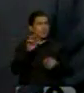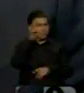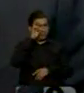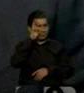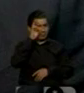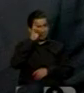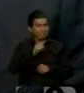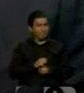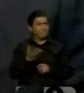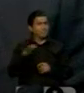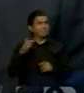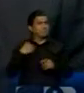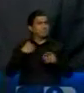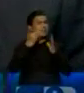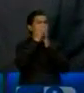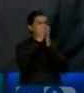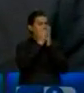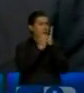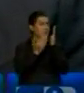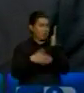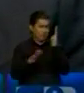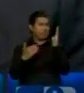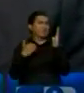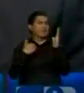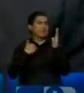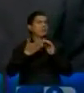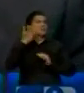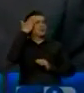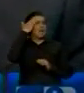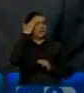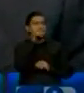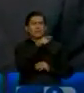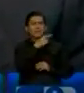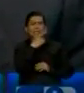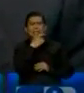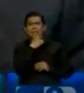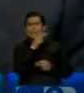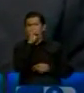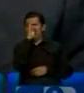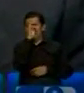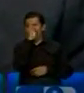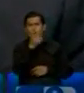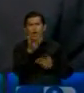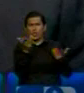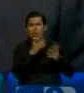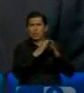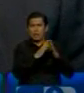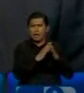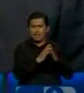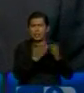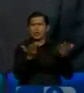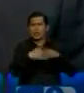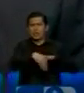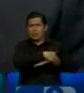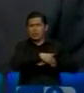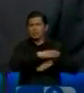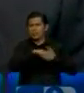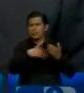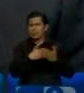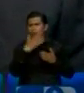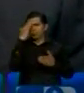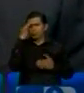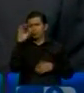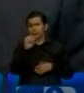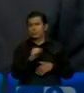Una base de datos para la institución y sabemos quiénes son los accionistas, en qué lugar se encuentra la compañía domiciliada y